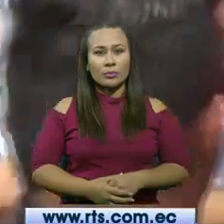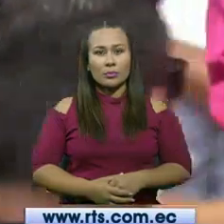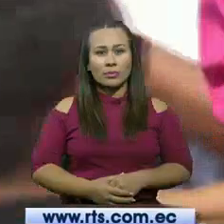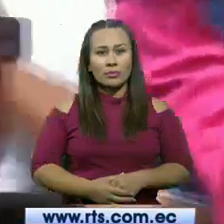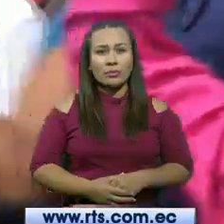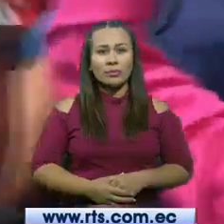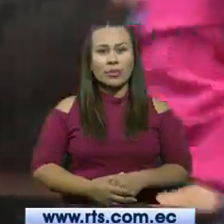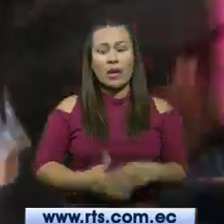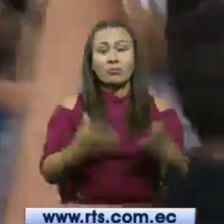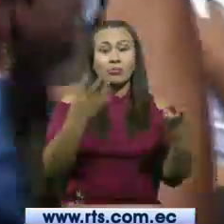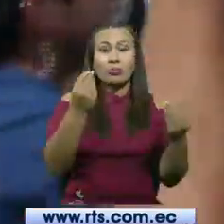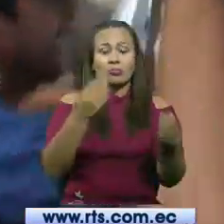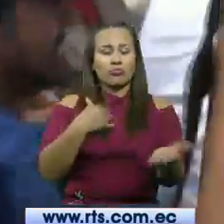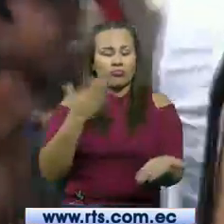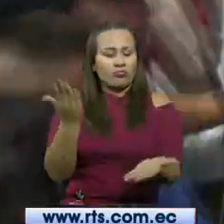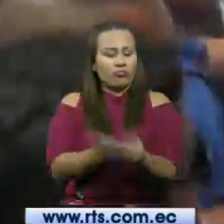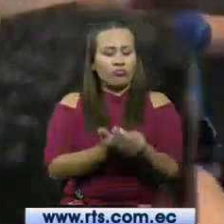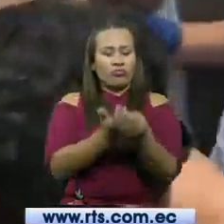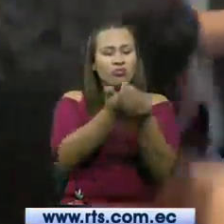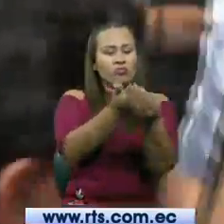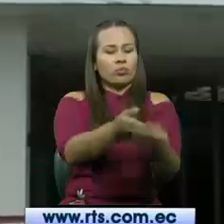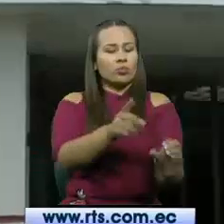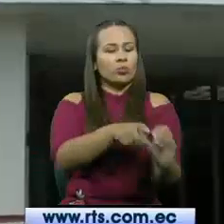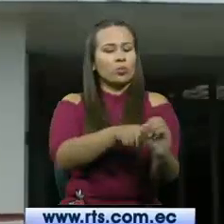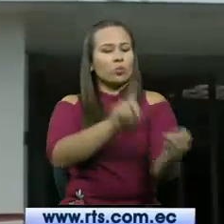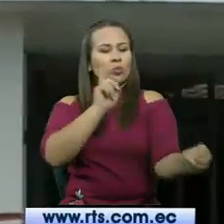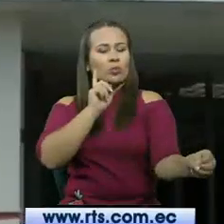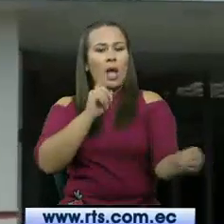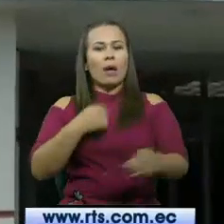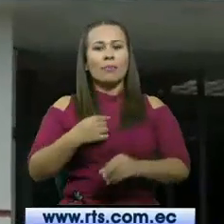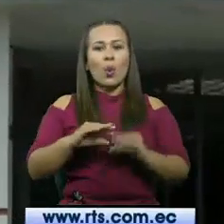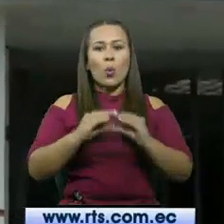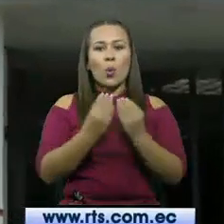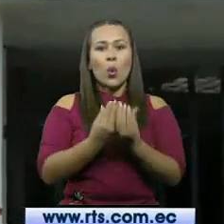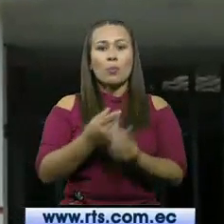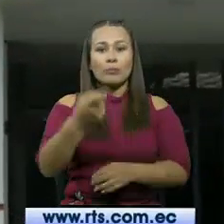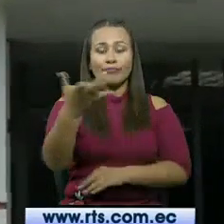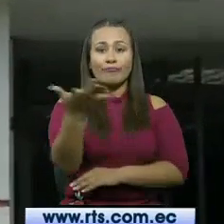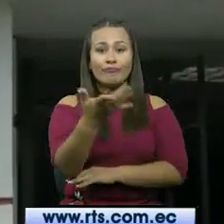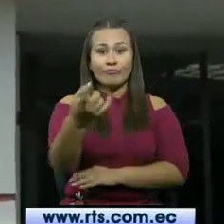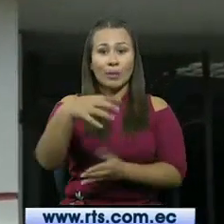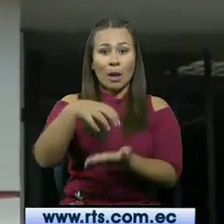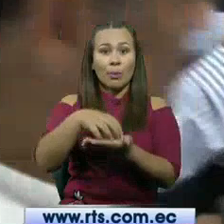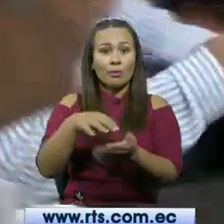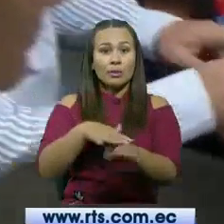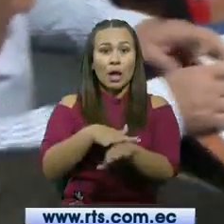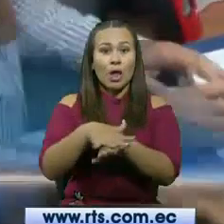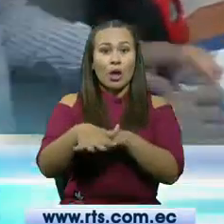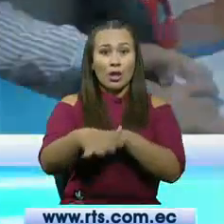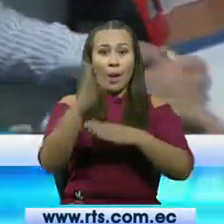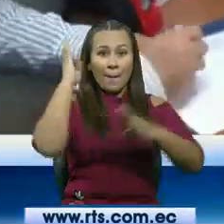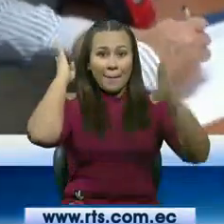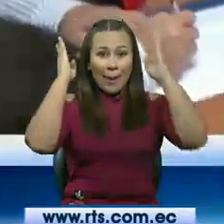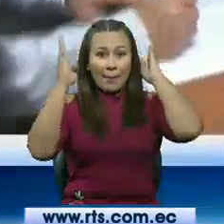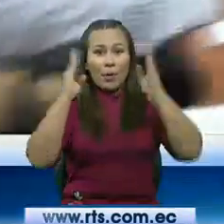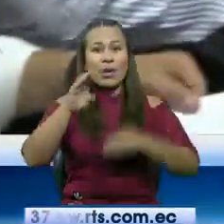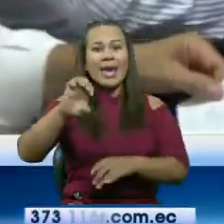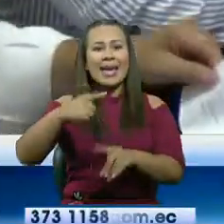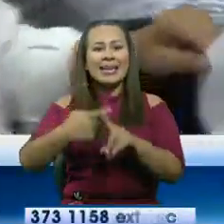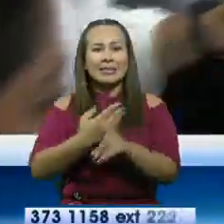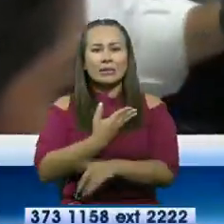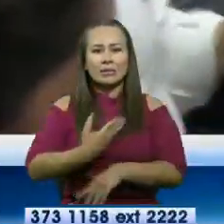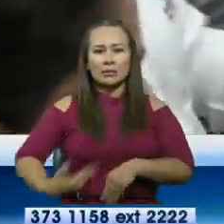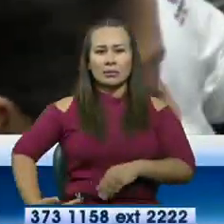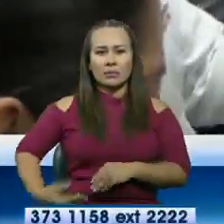Con la respectiva solicitud de desafiliación en mano, hasta la delegación electoral de Los Ríos en Babahoyo, llegó el expresidente